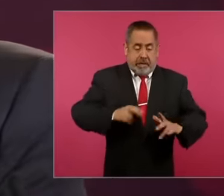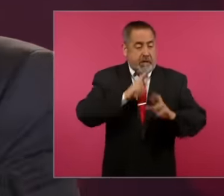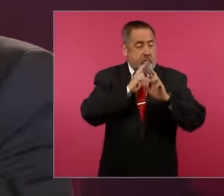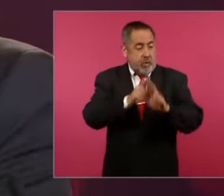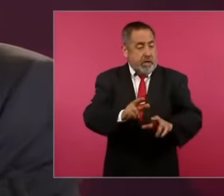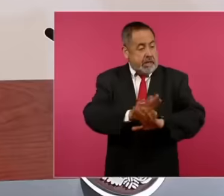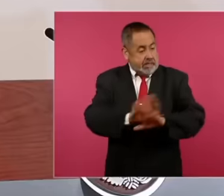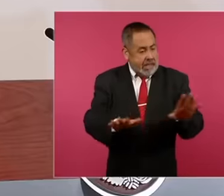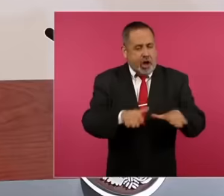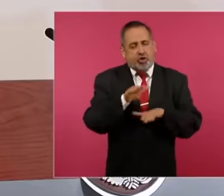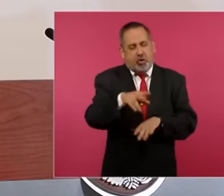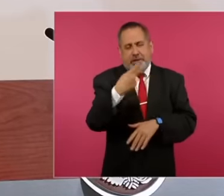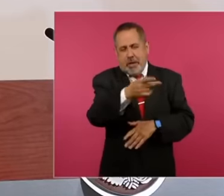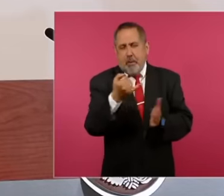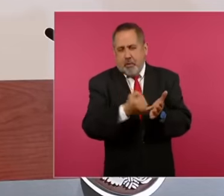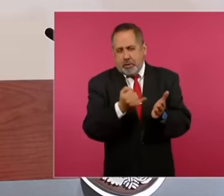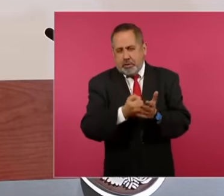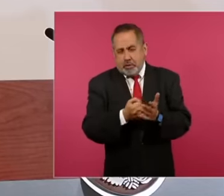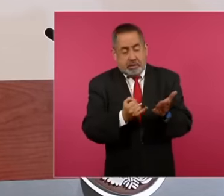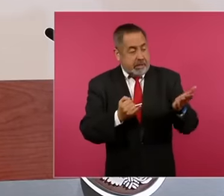resuelva sobre lo de los impuestos.